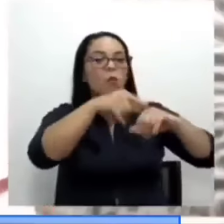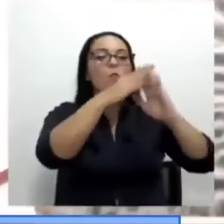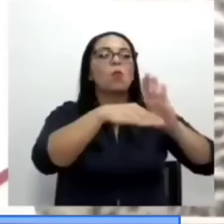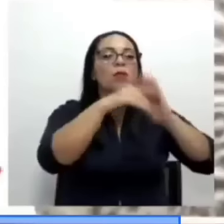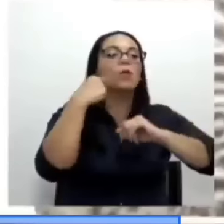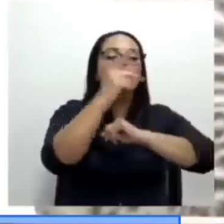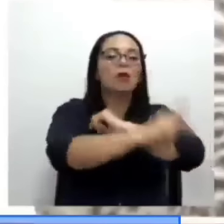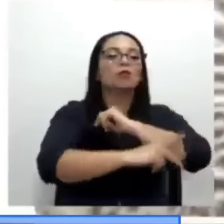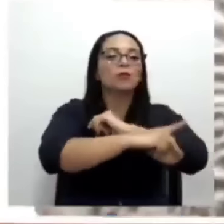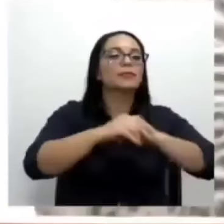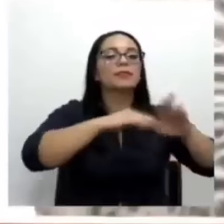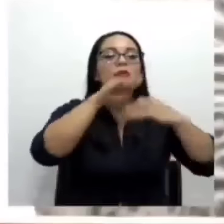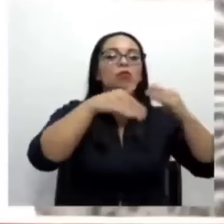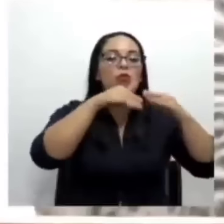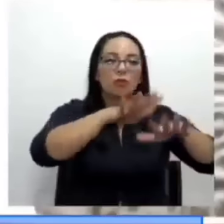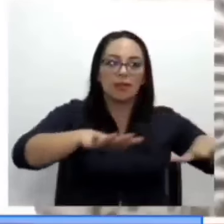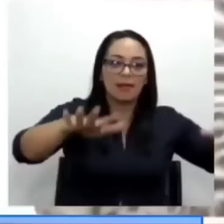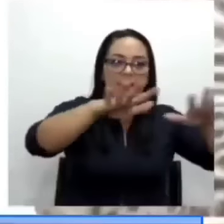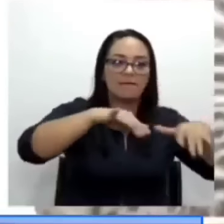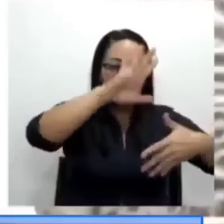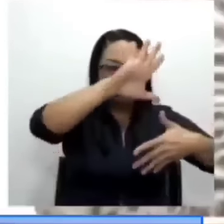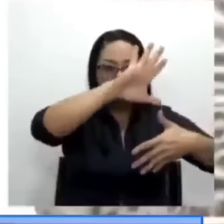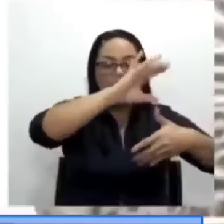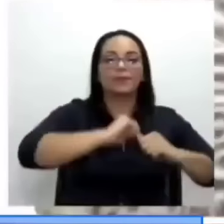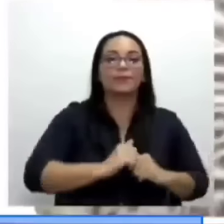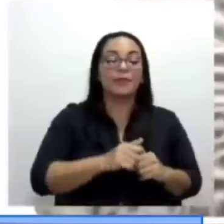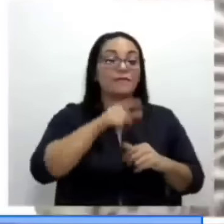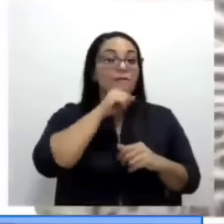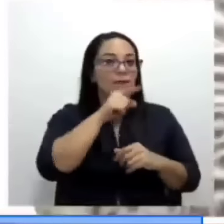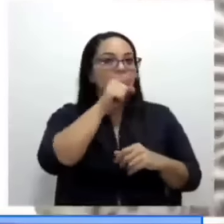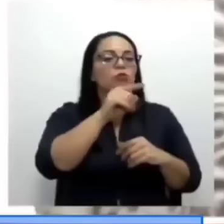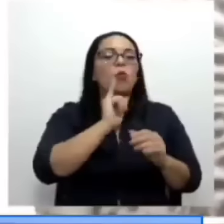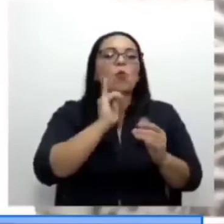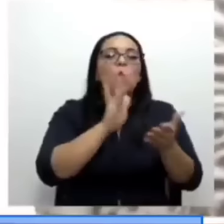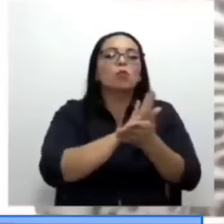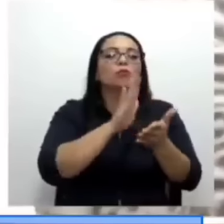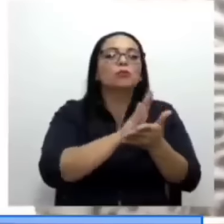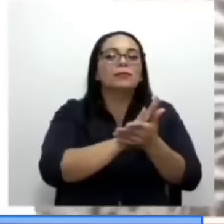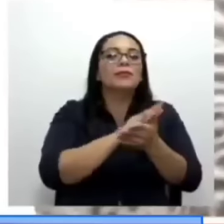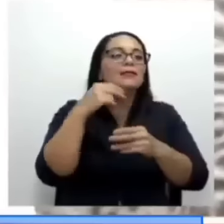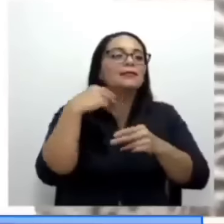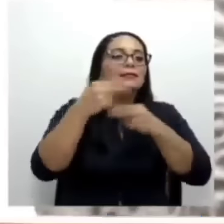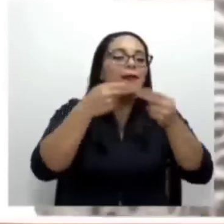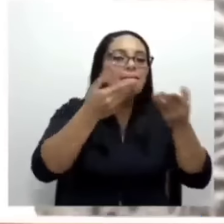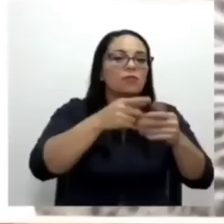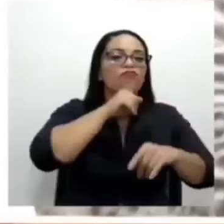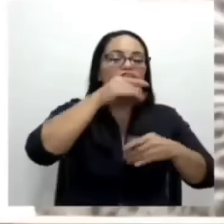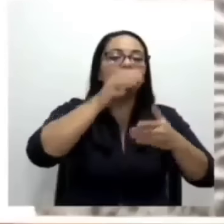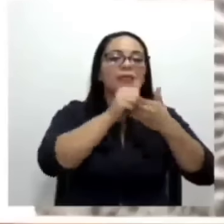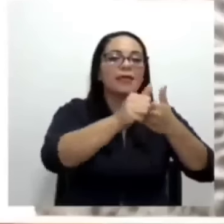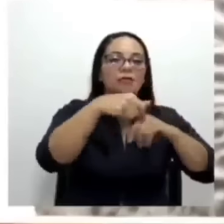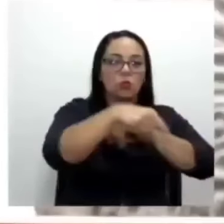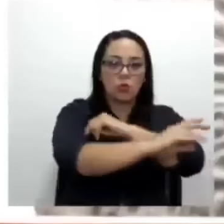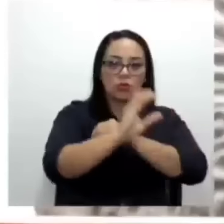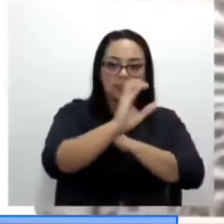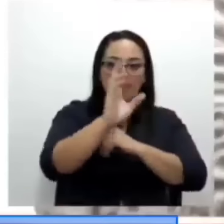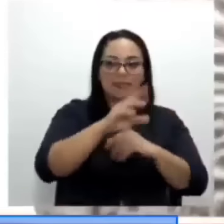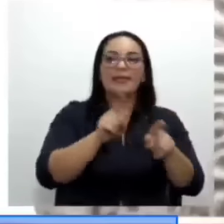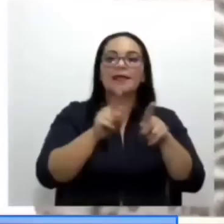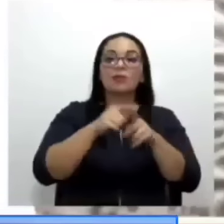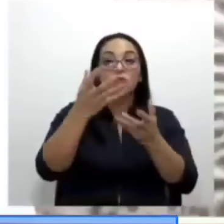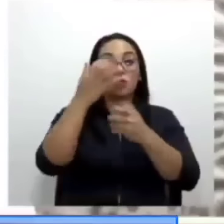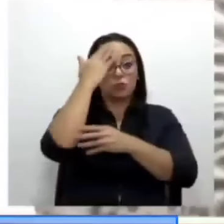en el resto de la región y es un testamento verdadero de liderazgo de Costa Rica. También quiero que sepan que